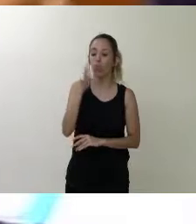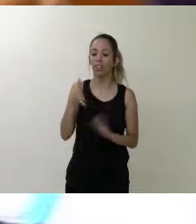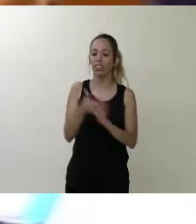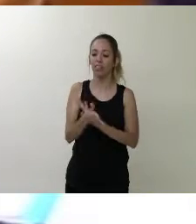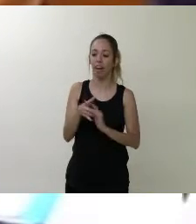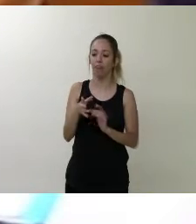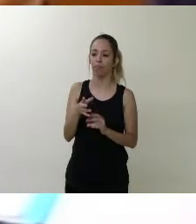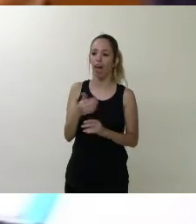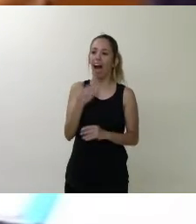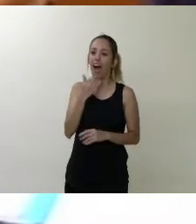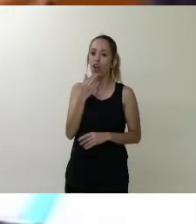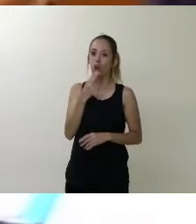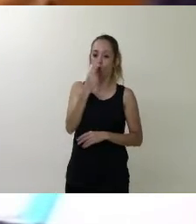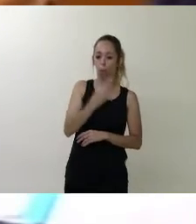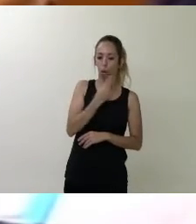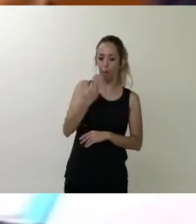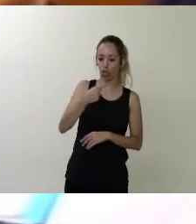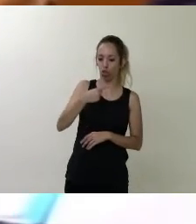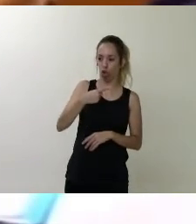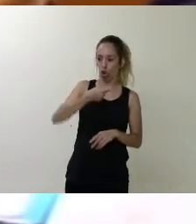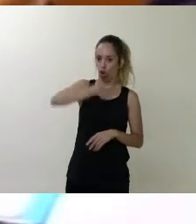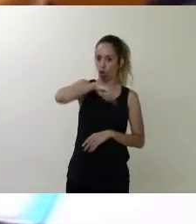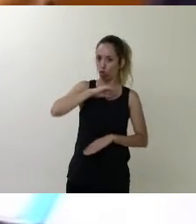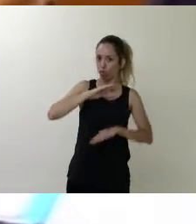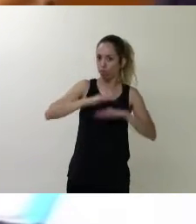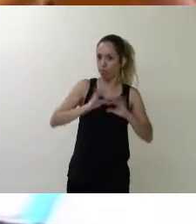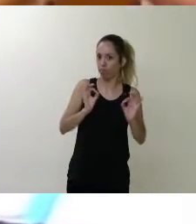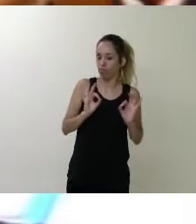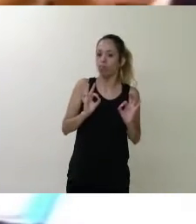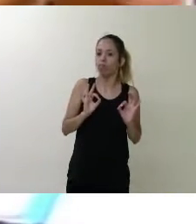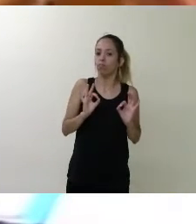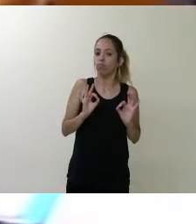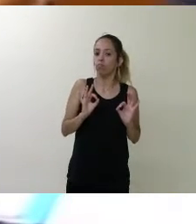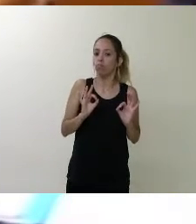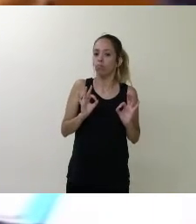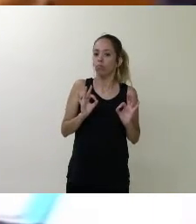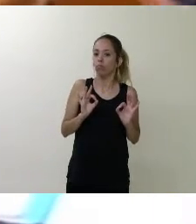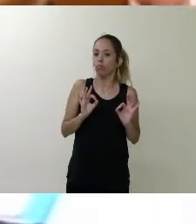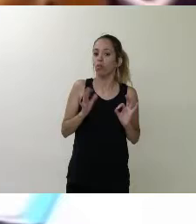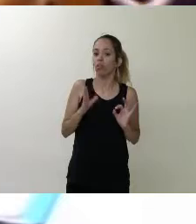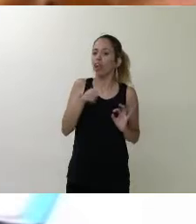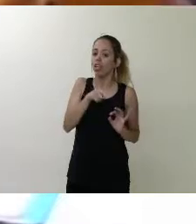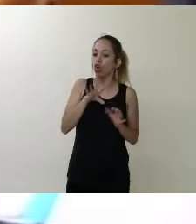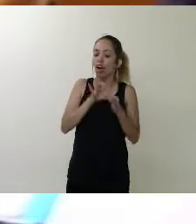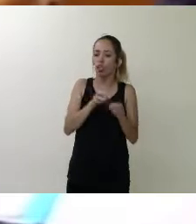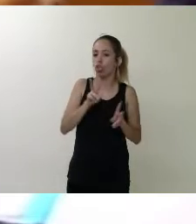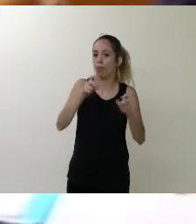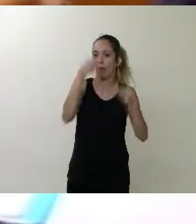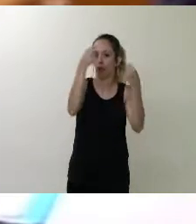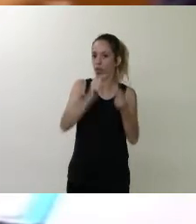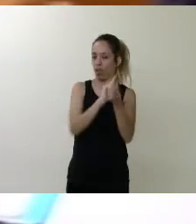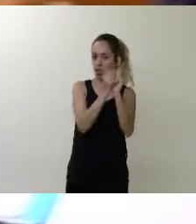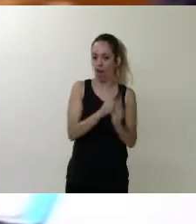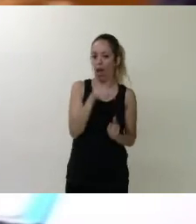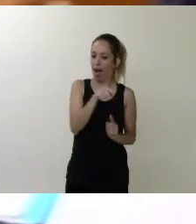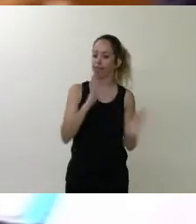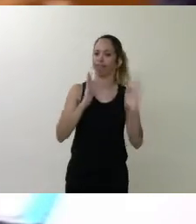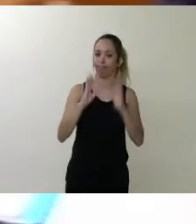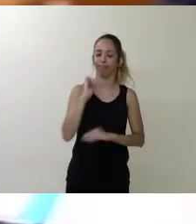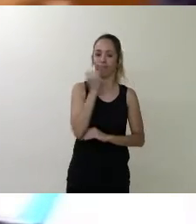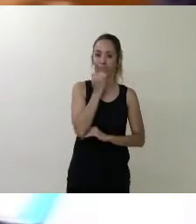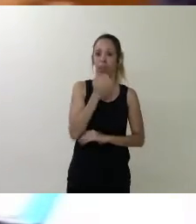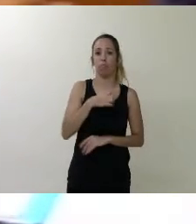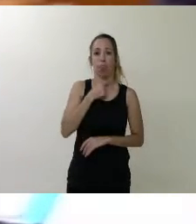comprometido para tal fin. Sí que existe una dotación presupuestaria, pero como me gustaría que el representante, la directora insular o el director